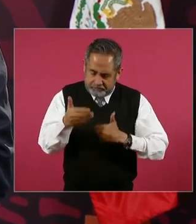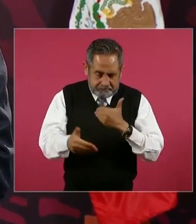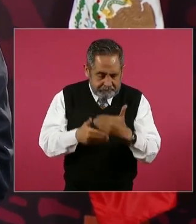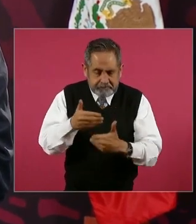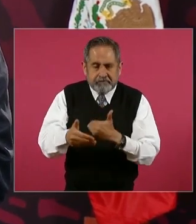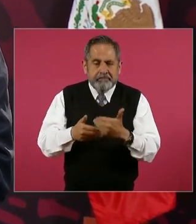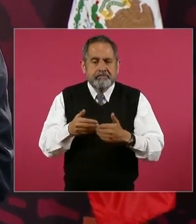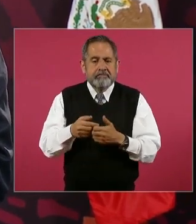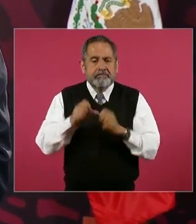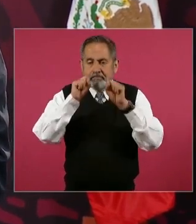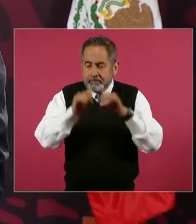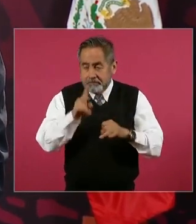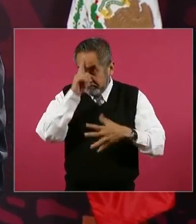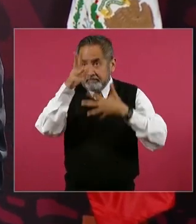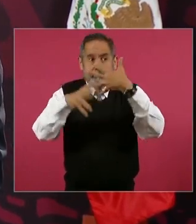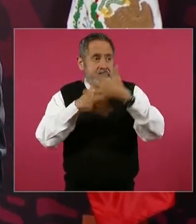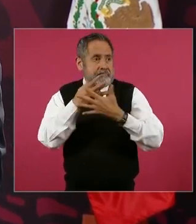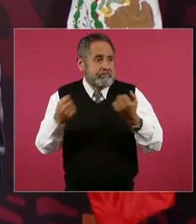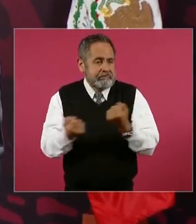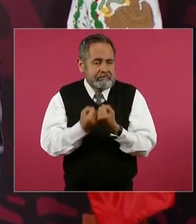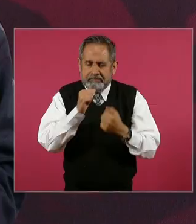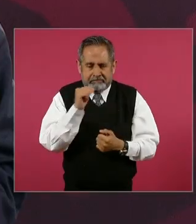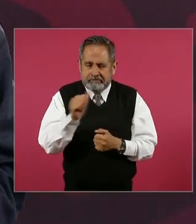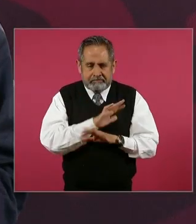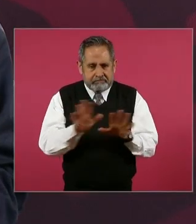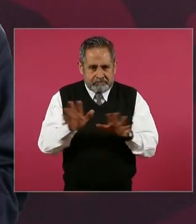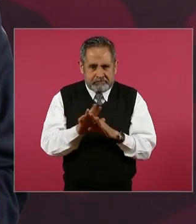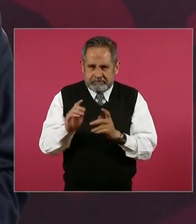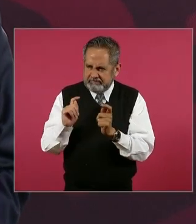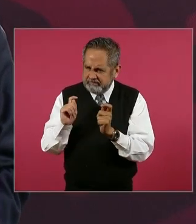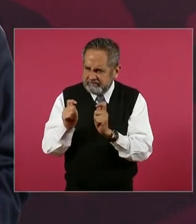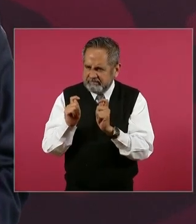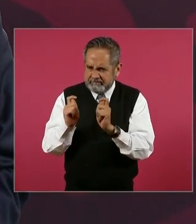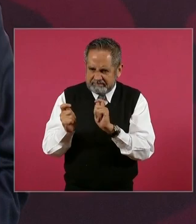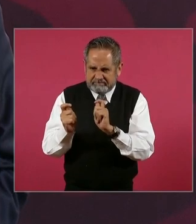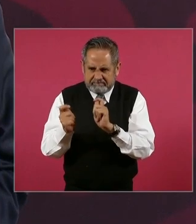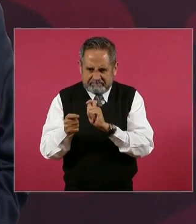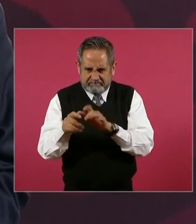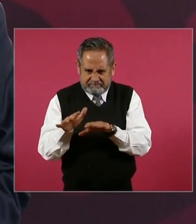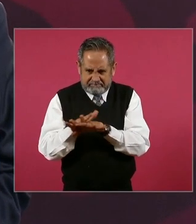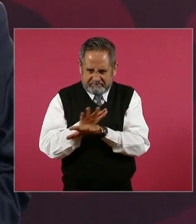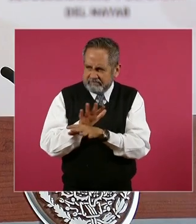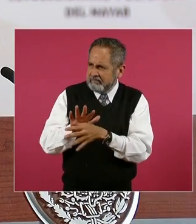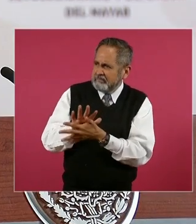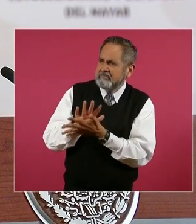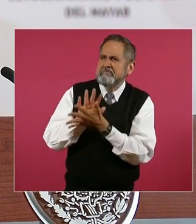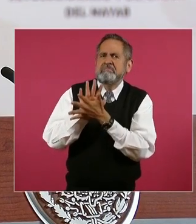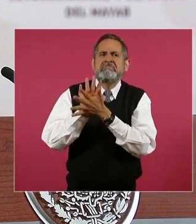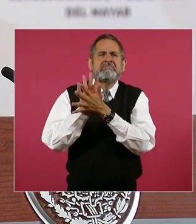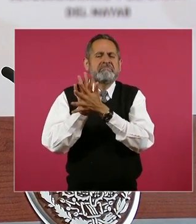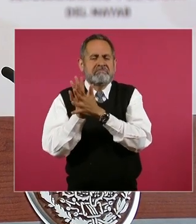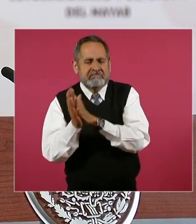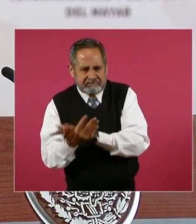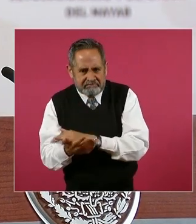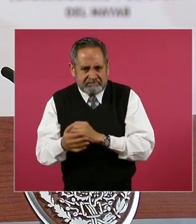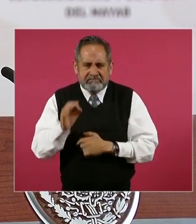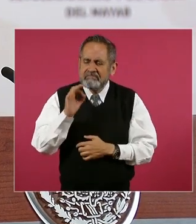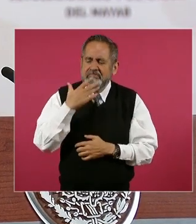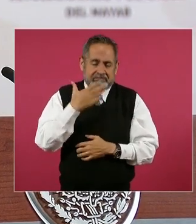pacífica sin violencia llevando a cabo esta transformación